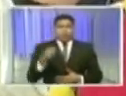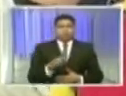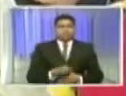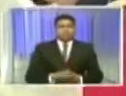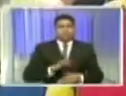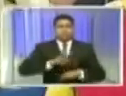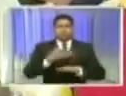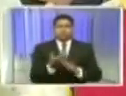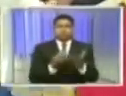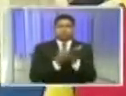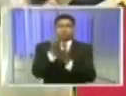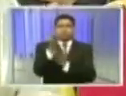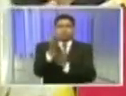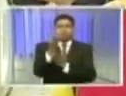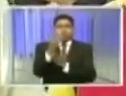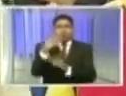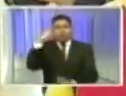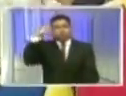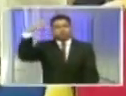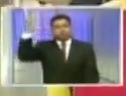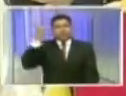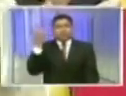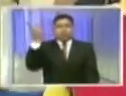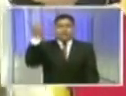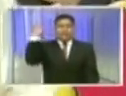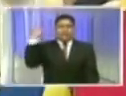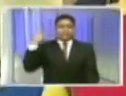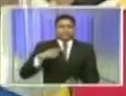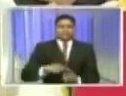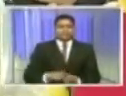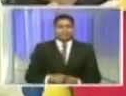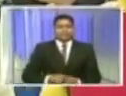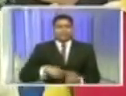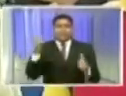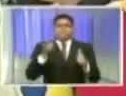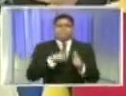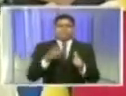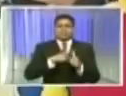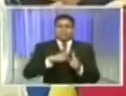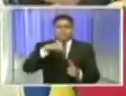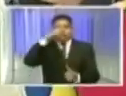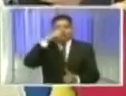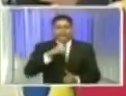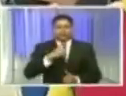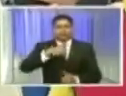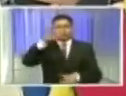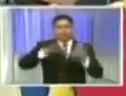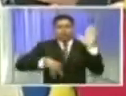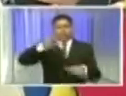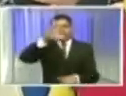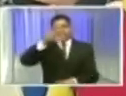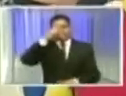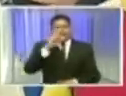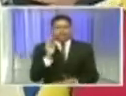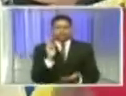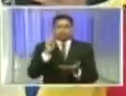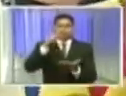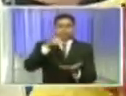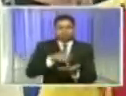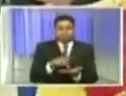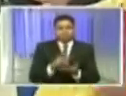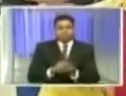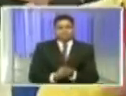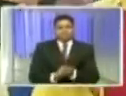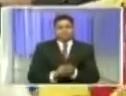sido leales a los sueños que tuvimos en la primera edad de nuestra vida, cuando a los 13 años nos incorporamos al